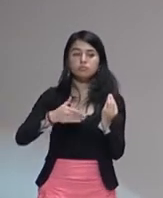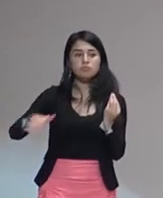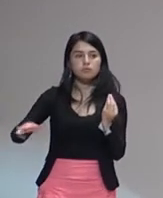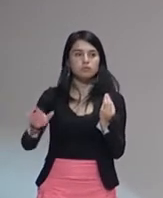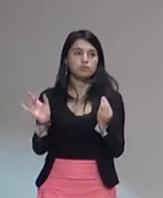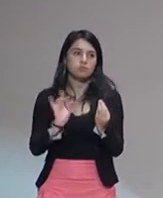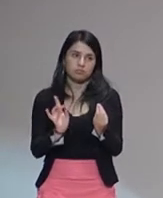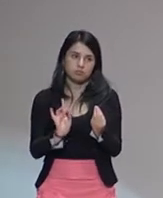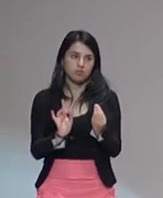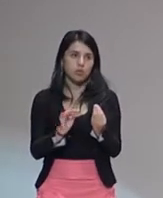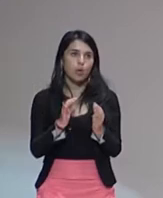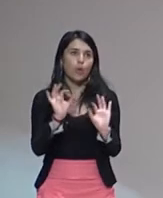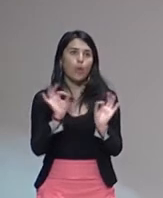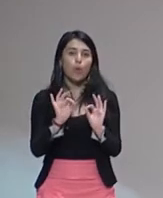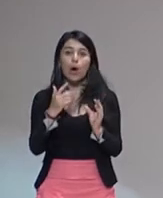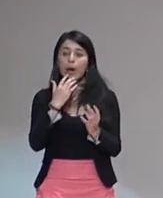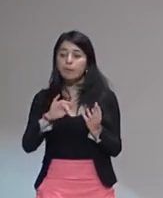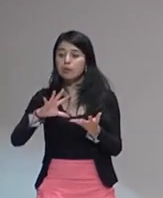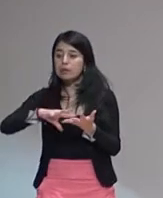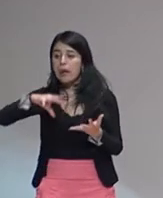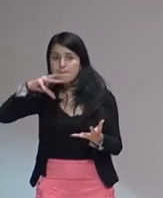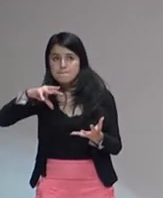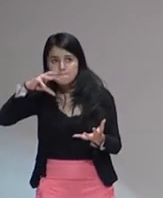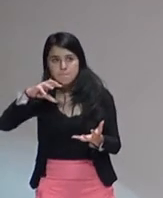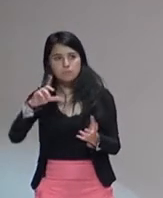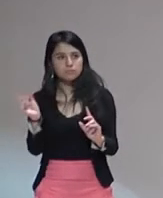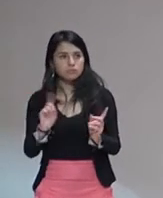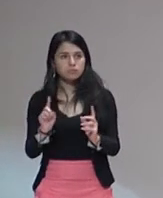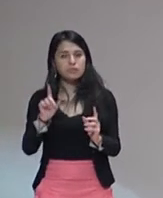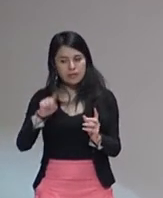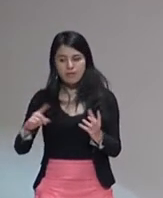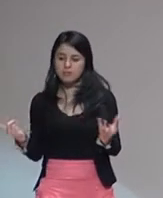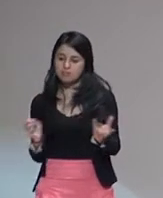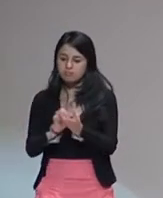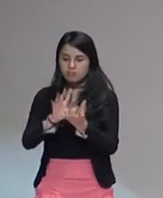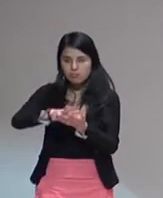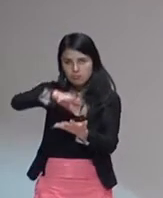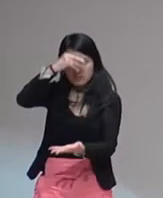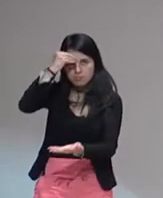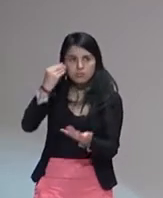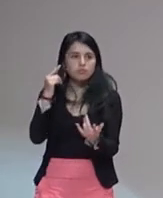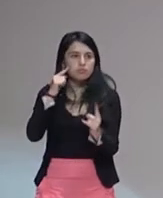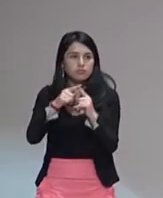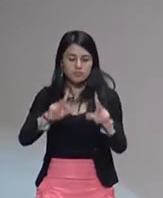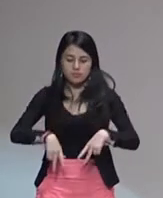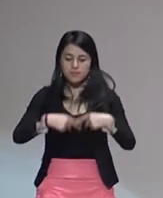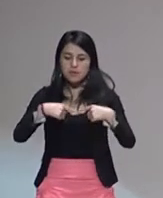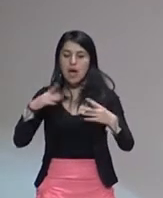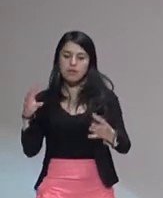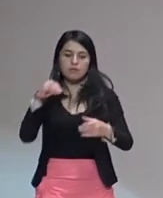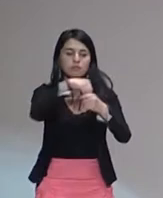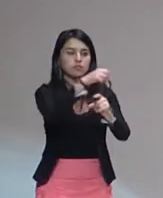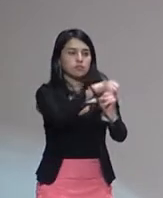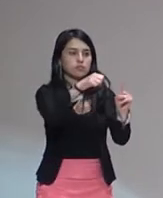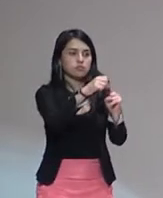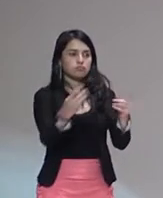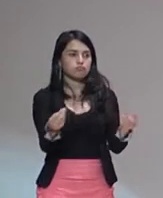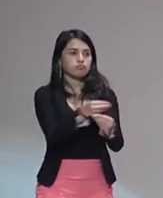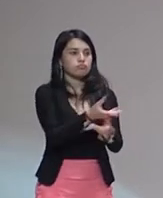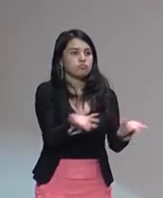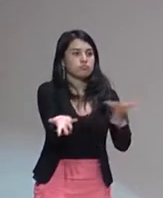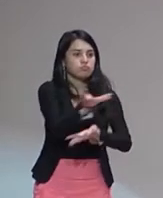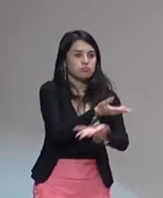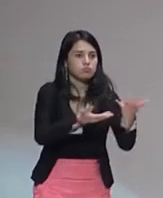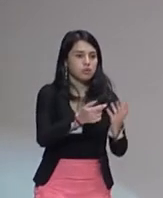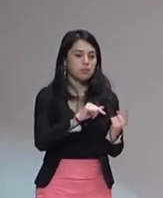sea deje de aprender lo que realmente debe aprender para vivir en una sociedad, para